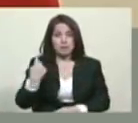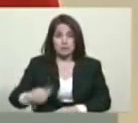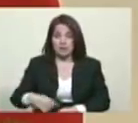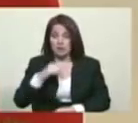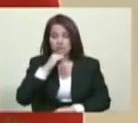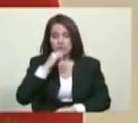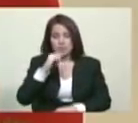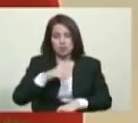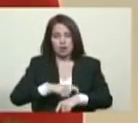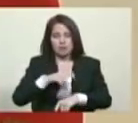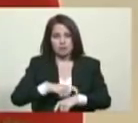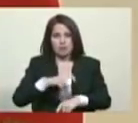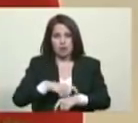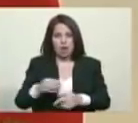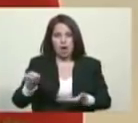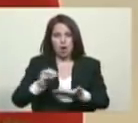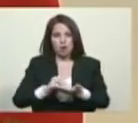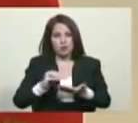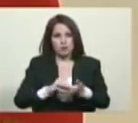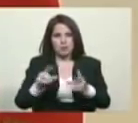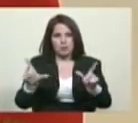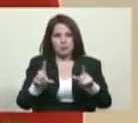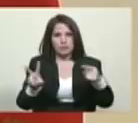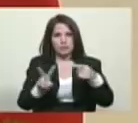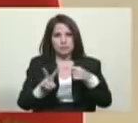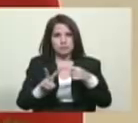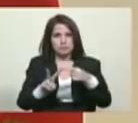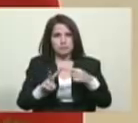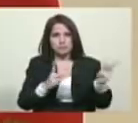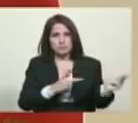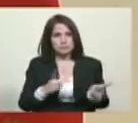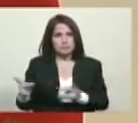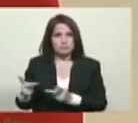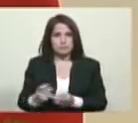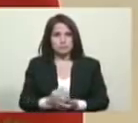hasta el momento y con ello retornamos el pase a los estudios de Venezolana de Televisión. Adelante.